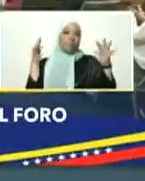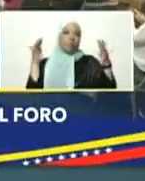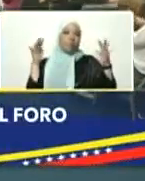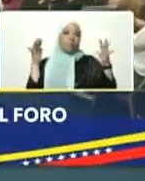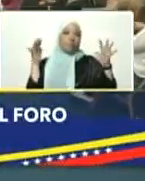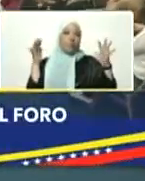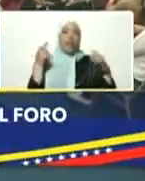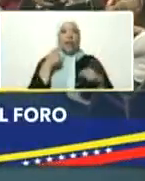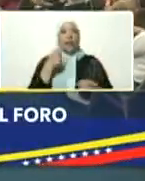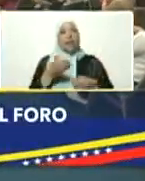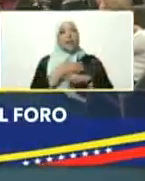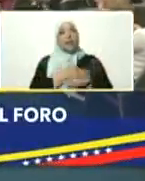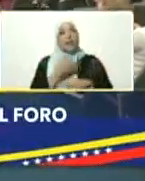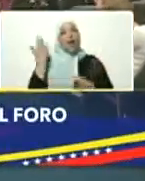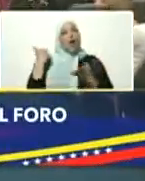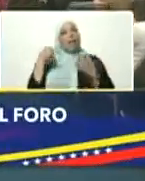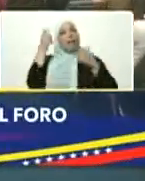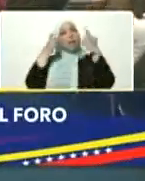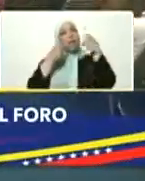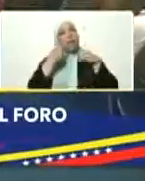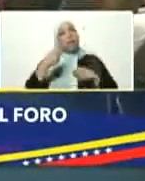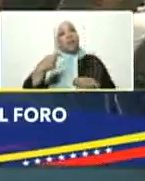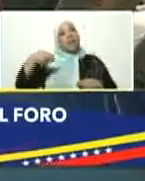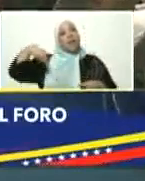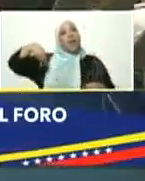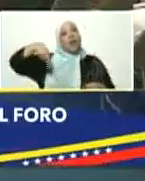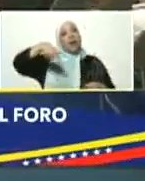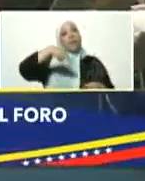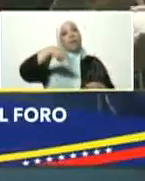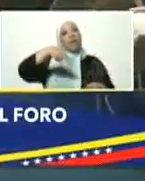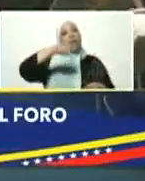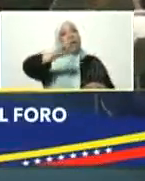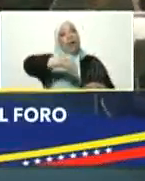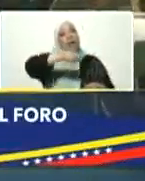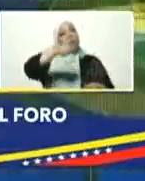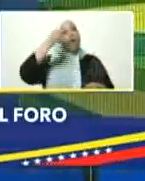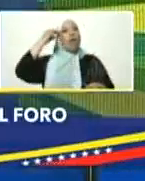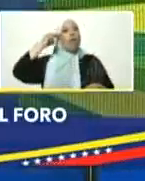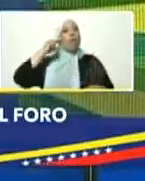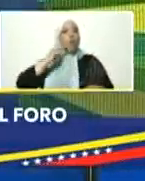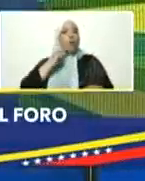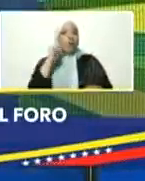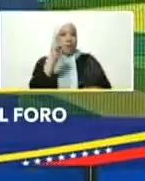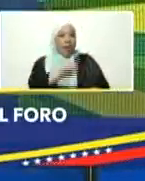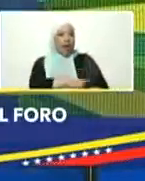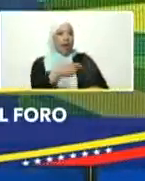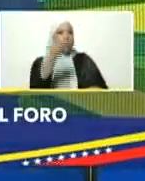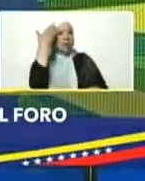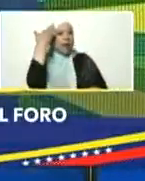Y camina la espada de Bolívar y ahora con más fuerza que nunca.